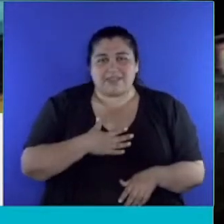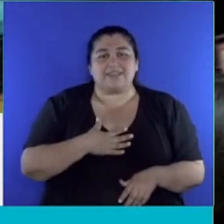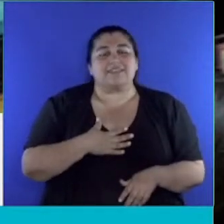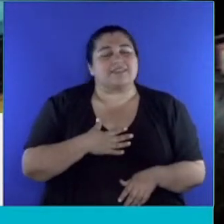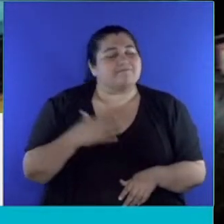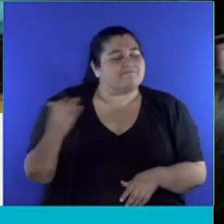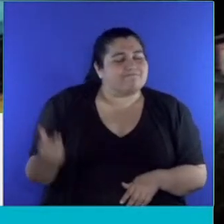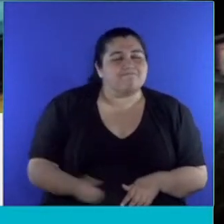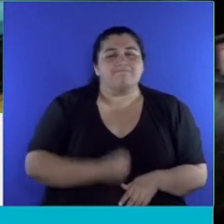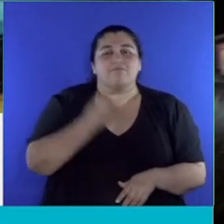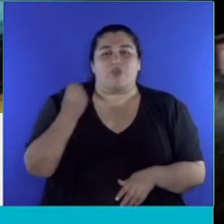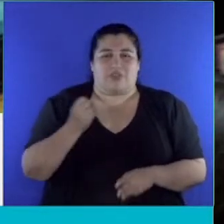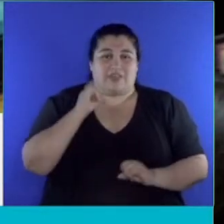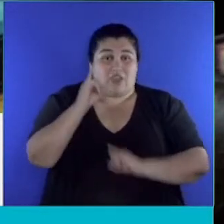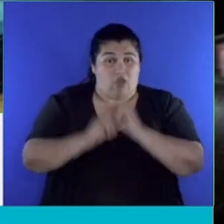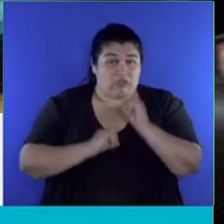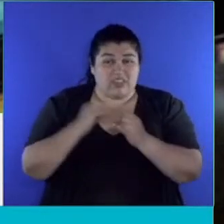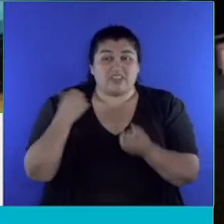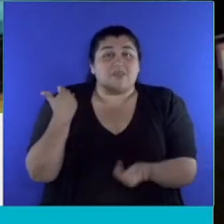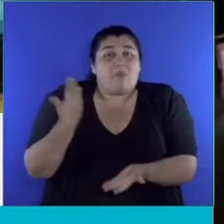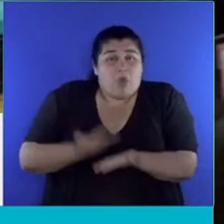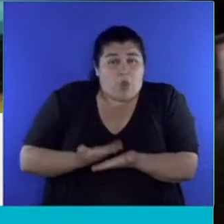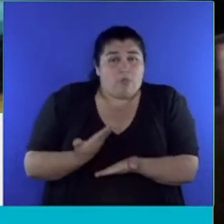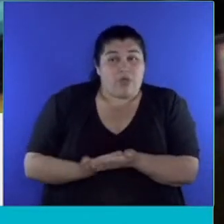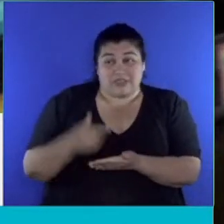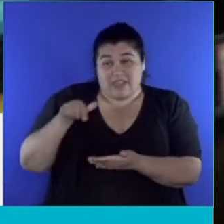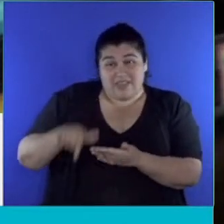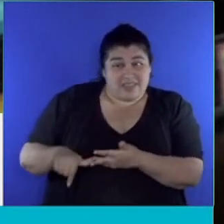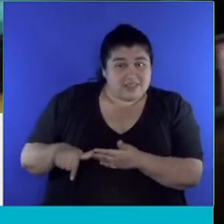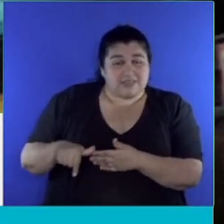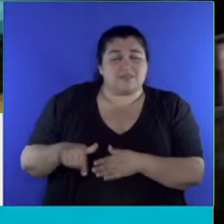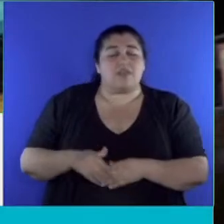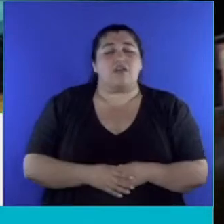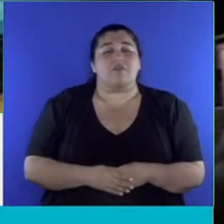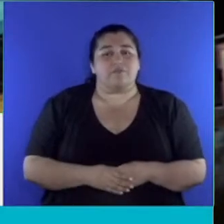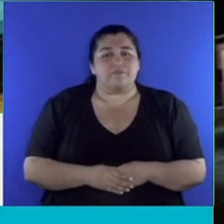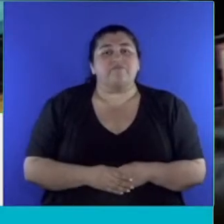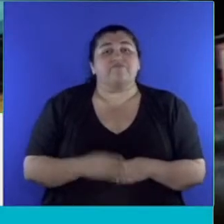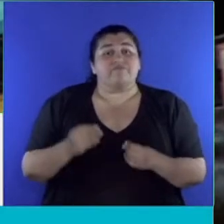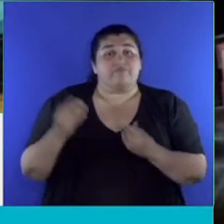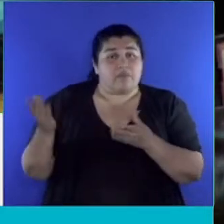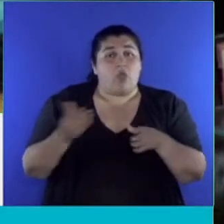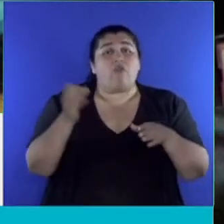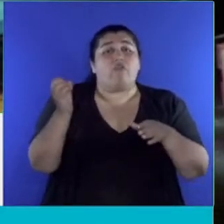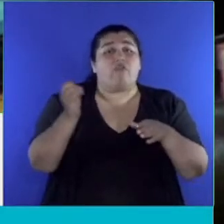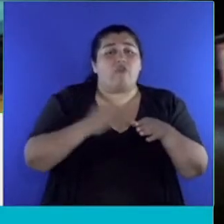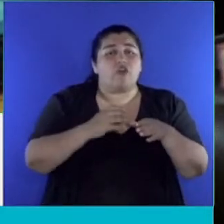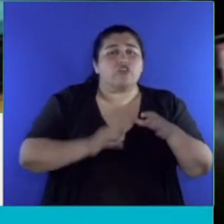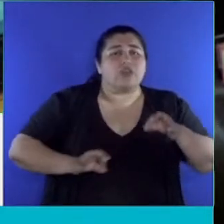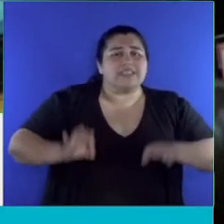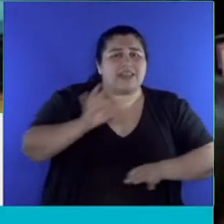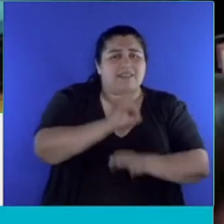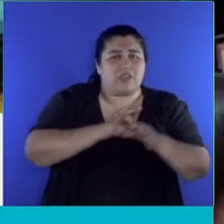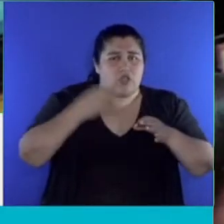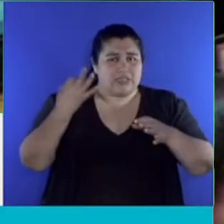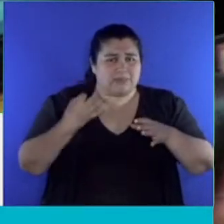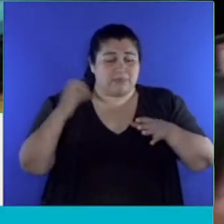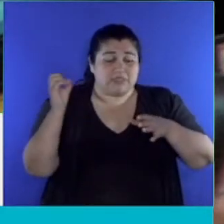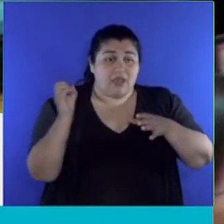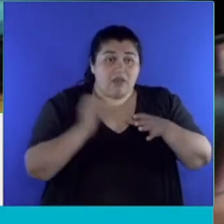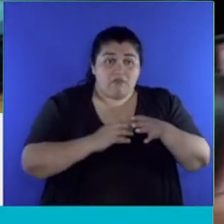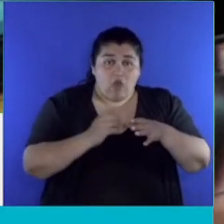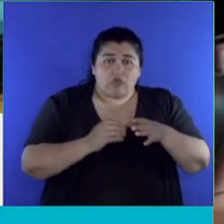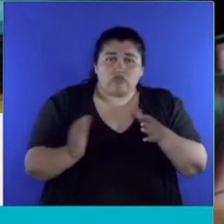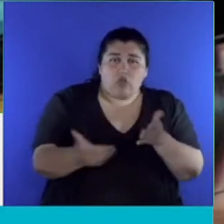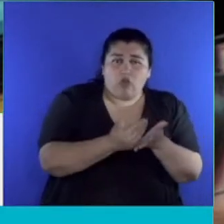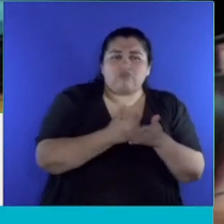súper importante contarles que la gran propuesta también de esta iniciativa es que habrá un fondo estratégico. Un fondo que